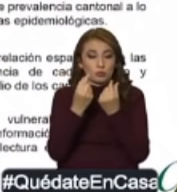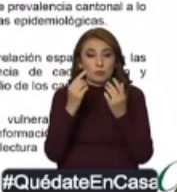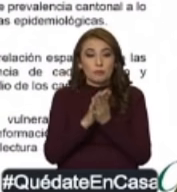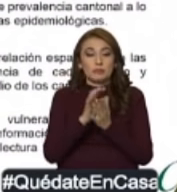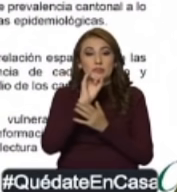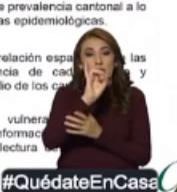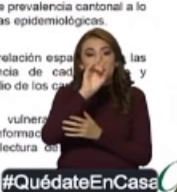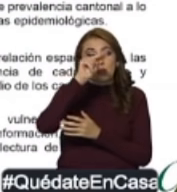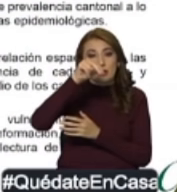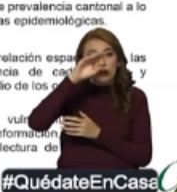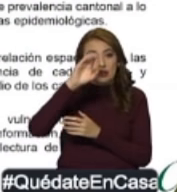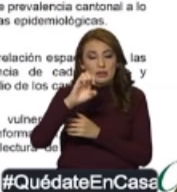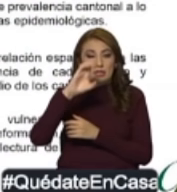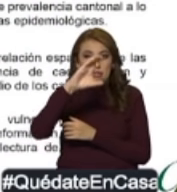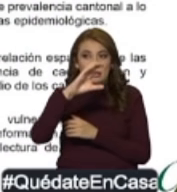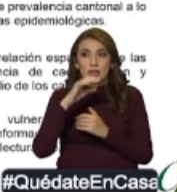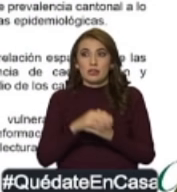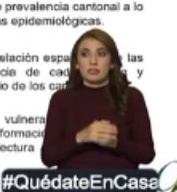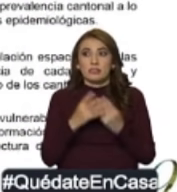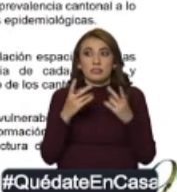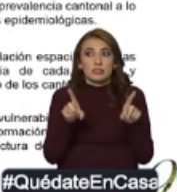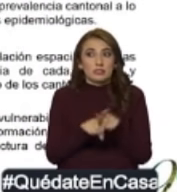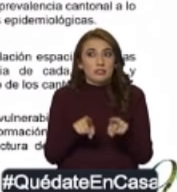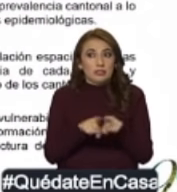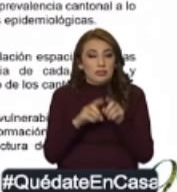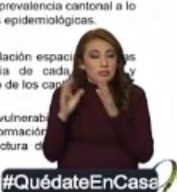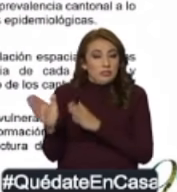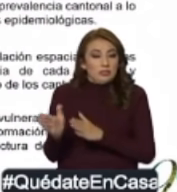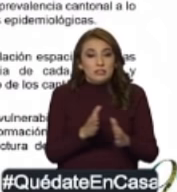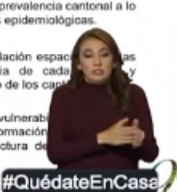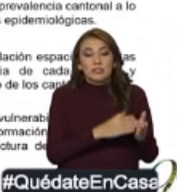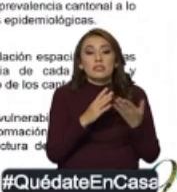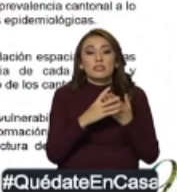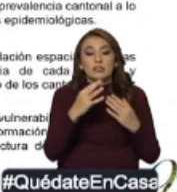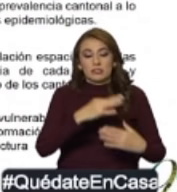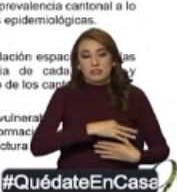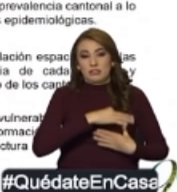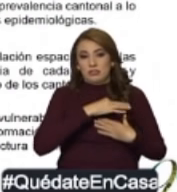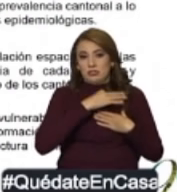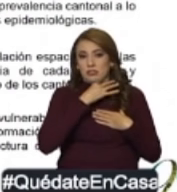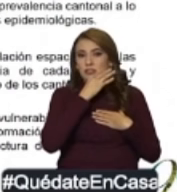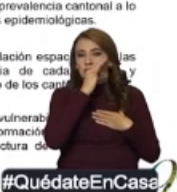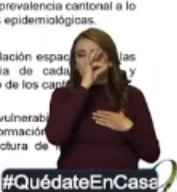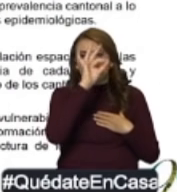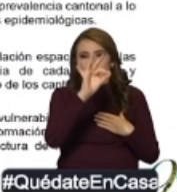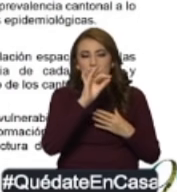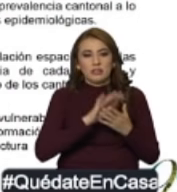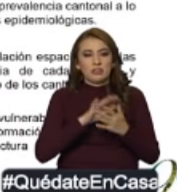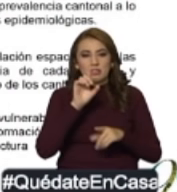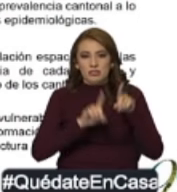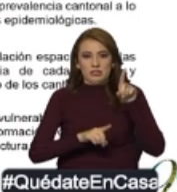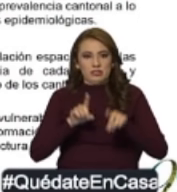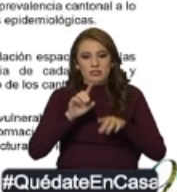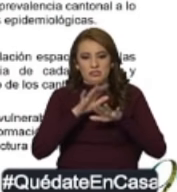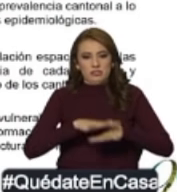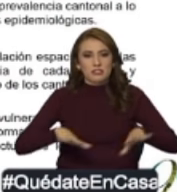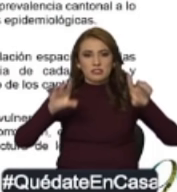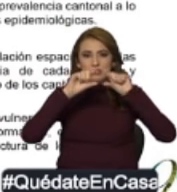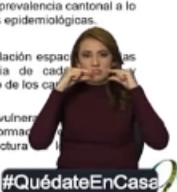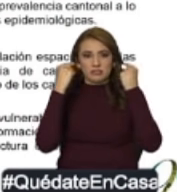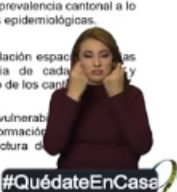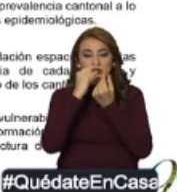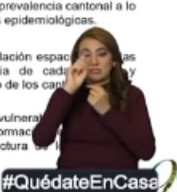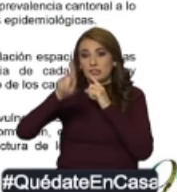año 2020. Hemos utilizado números de casos positivos confirmados por cantón, según los datos del COE nacional, hasta la